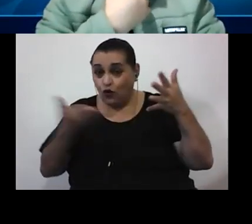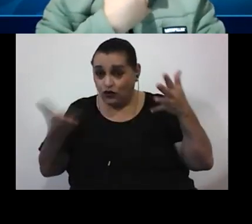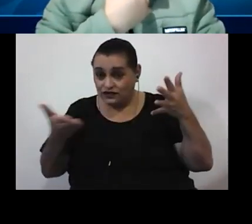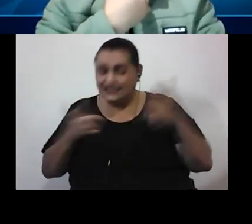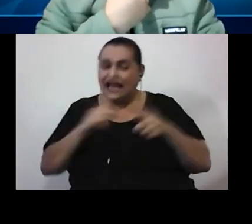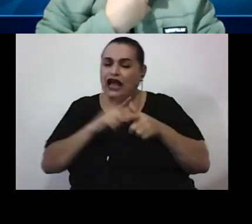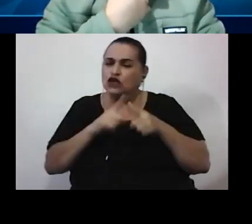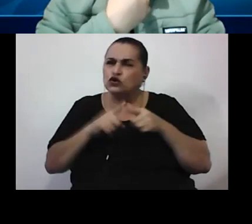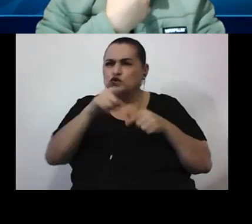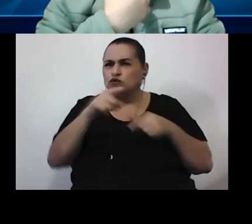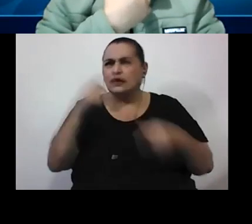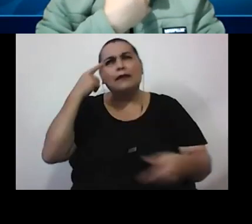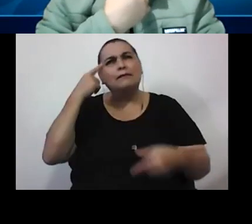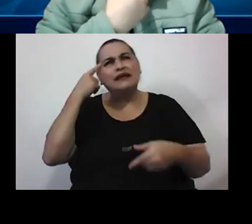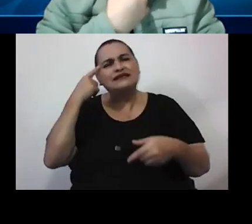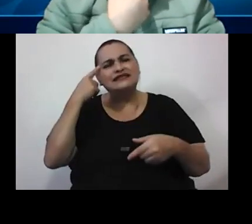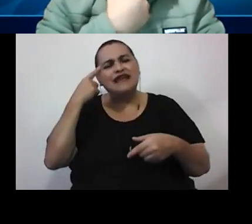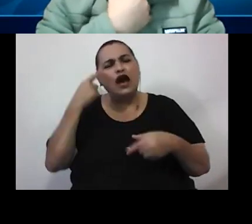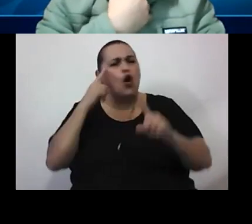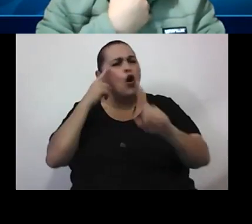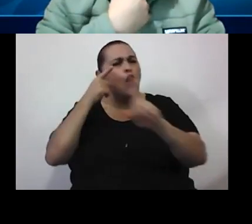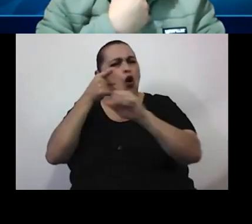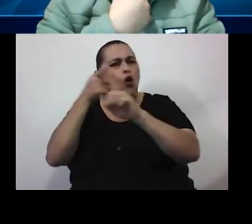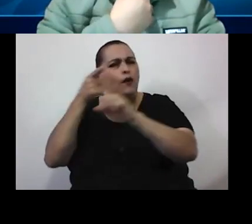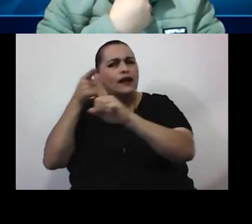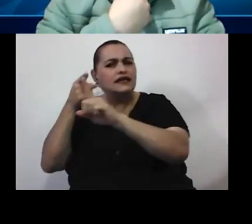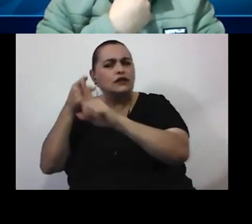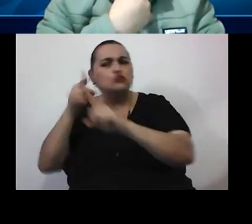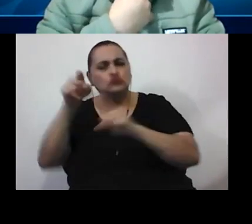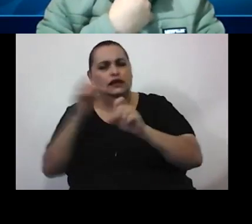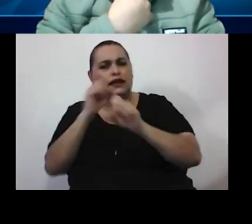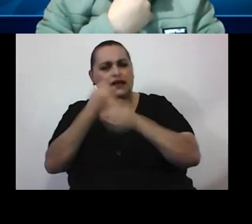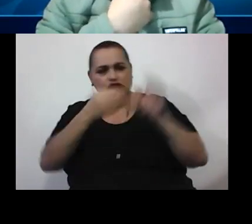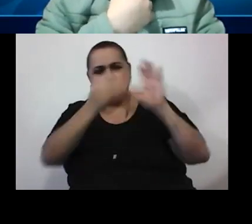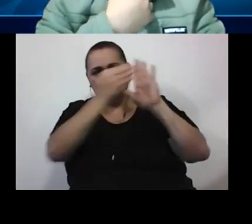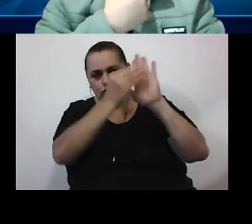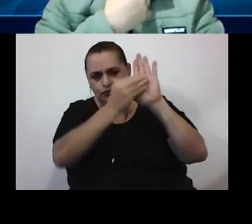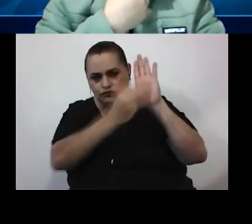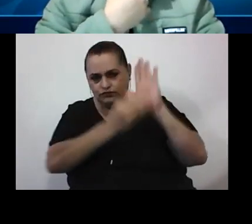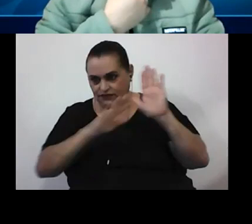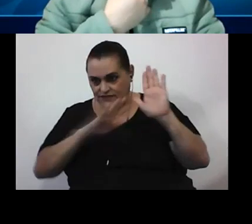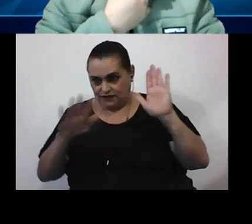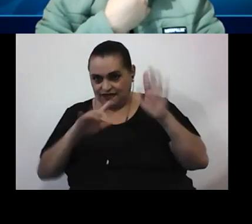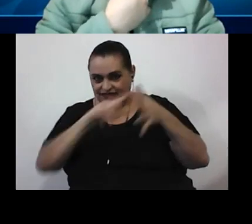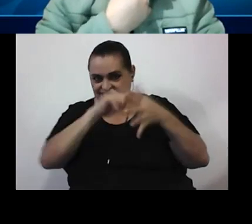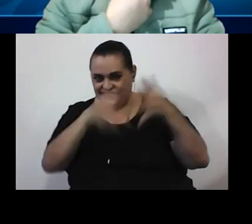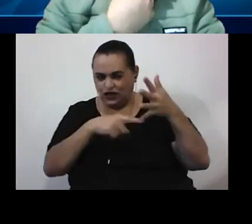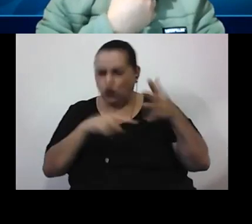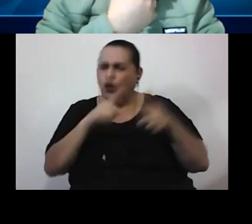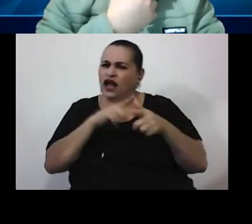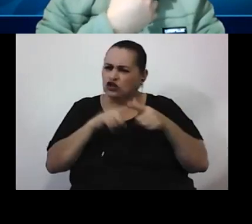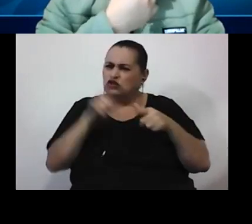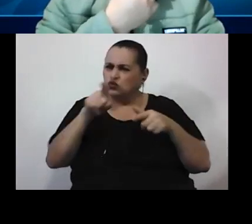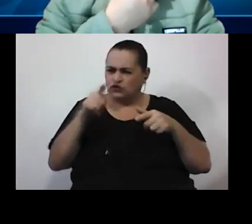pensemos sobre la clase de objetivos que usted listo o enlistó. Y pregúntese,